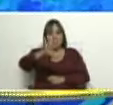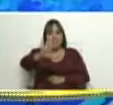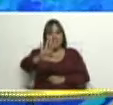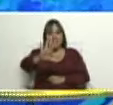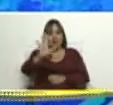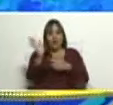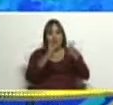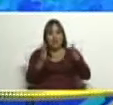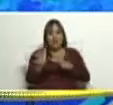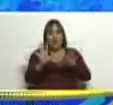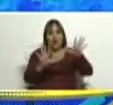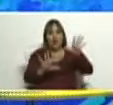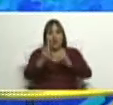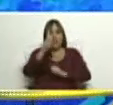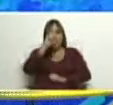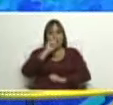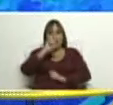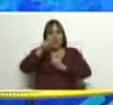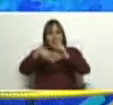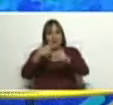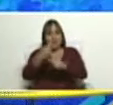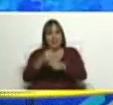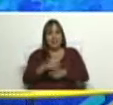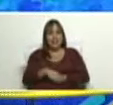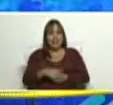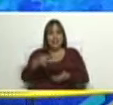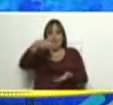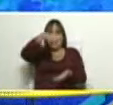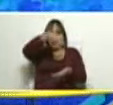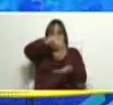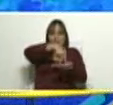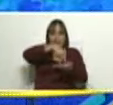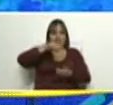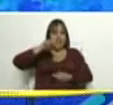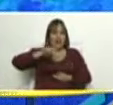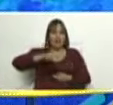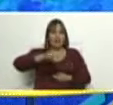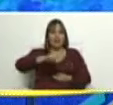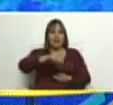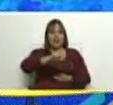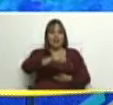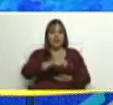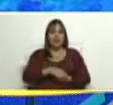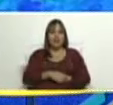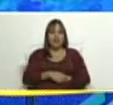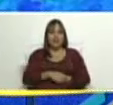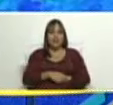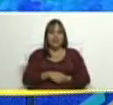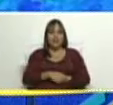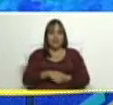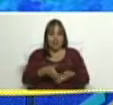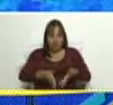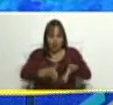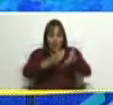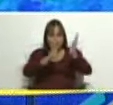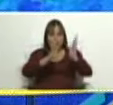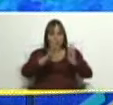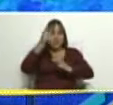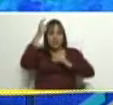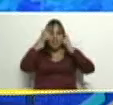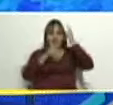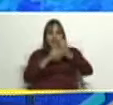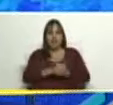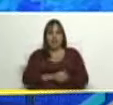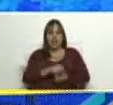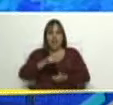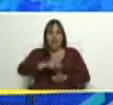después, de pie y caminando en los caminos de Chávez, caminando